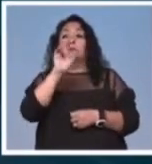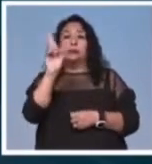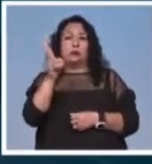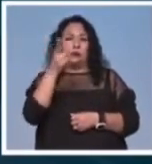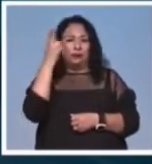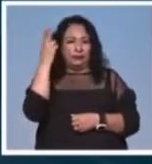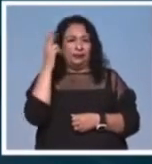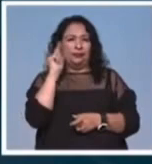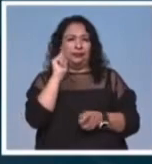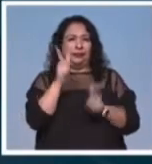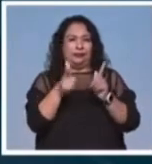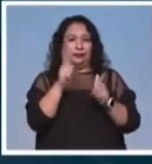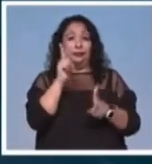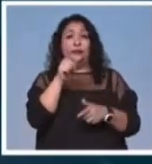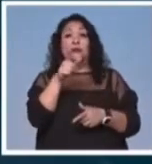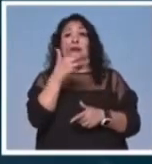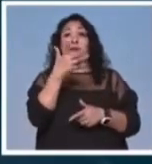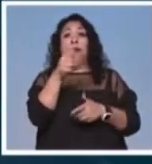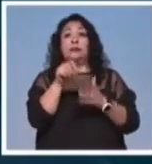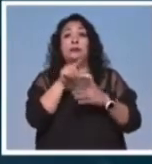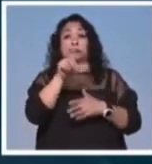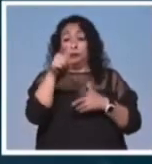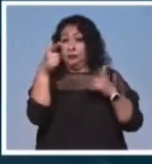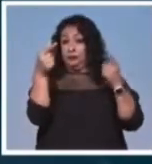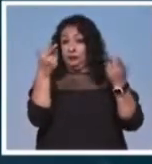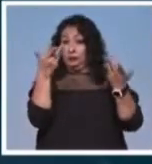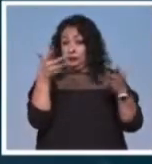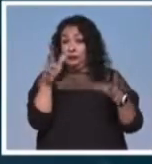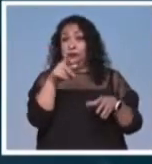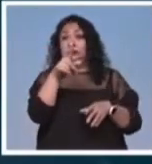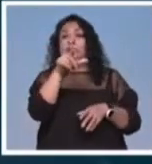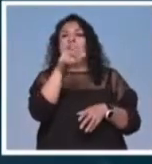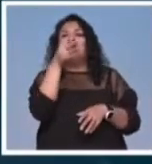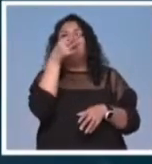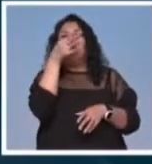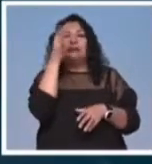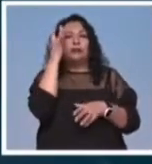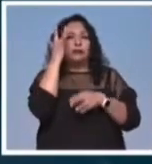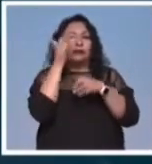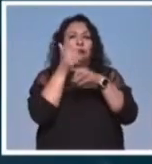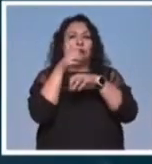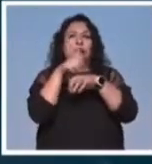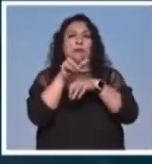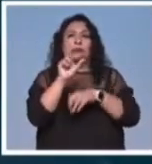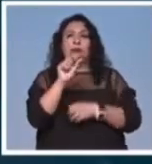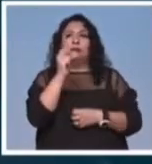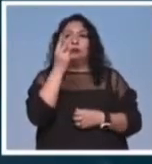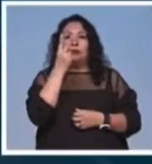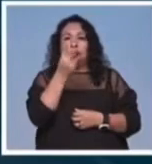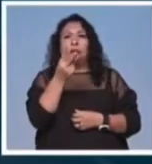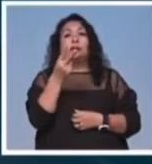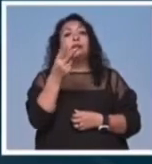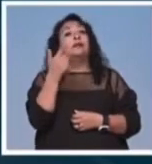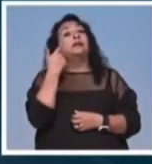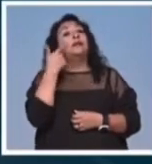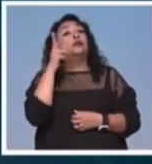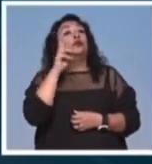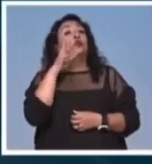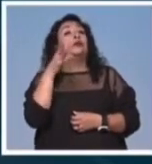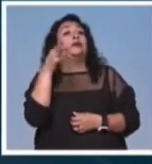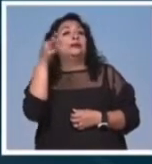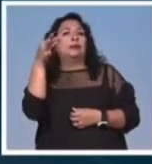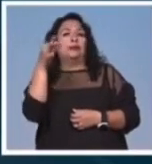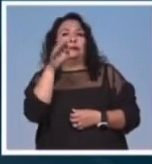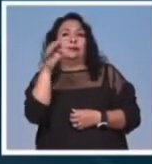Norte de Texas. 5 meses después de su graduación, en la víspera de su cumpleaños número 22, audicionó para el competido